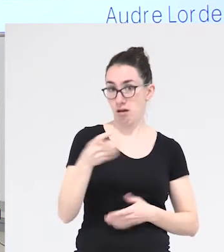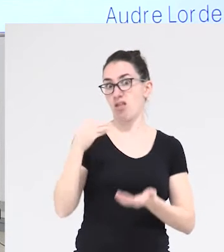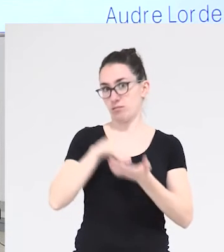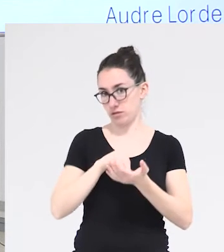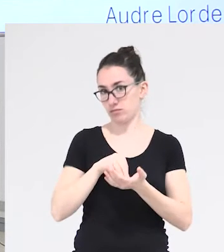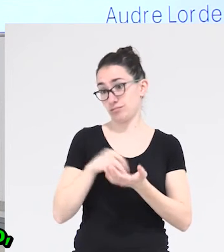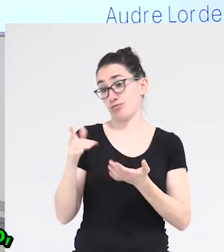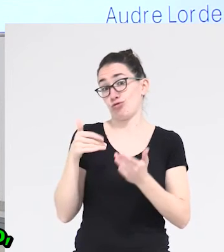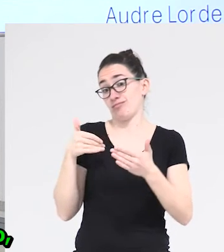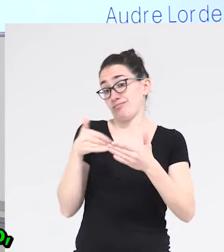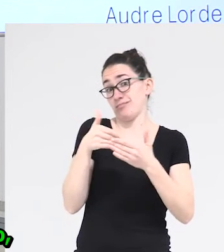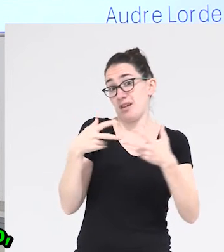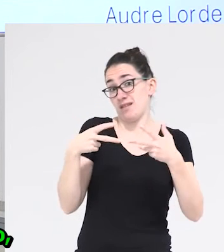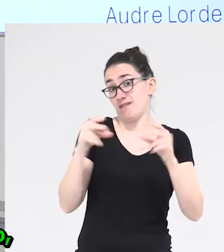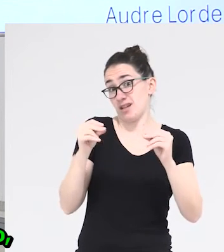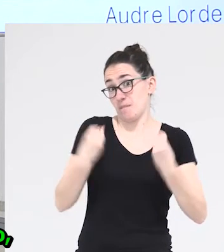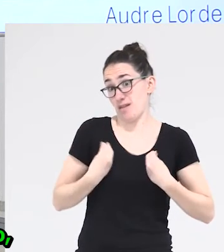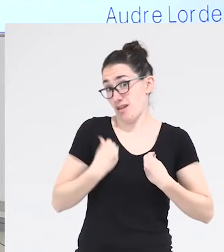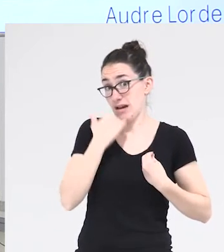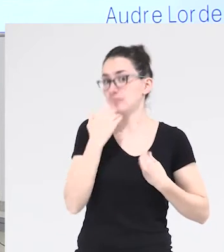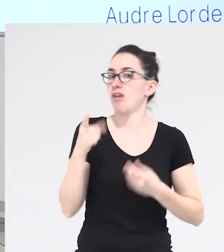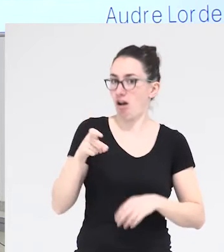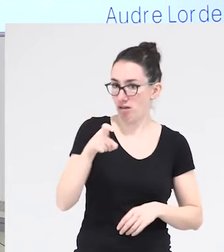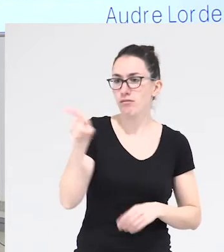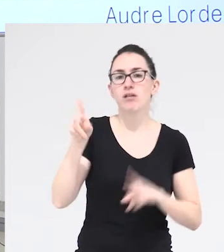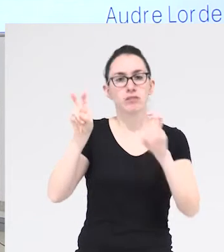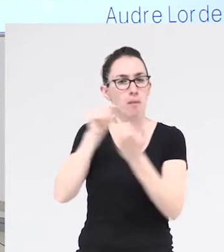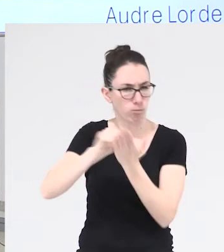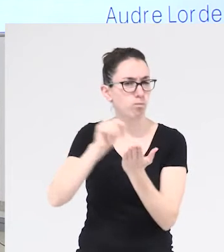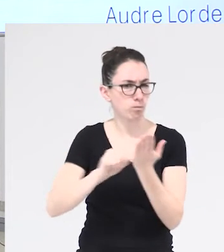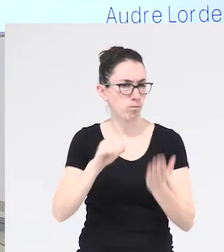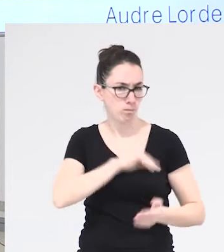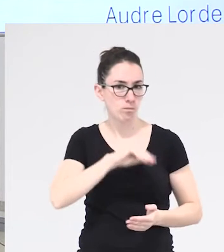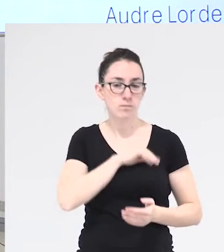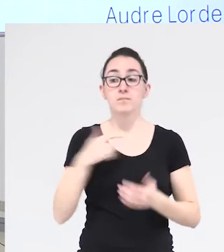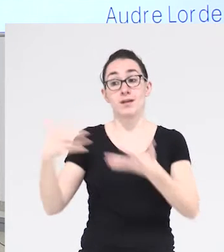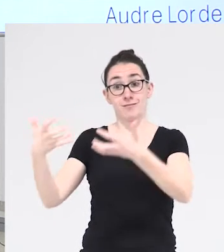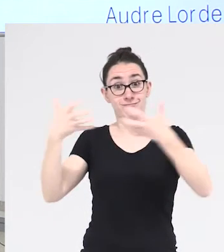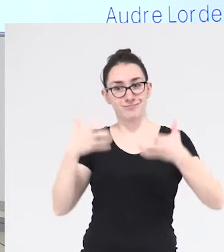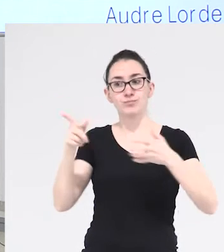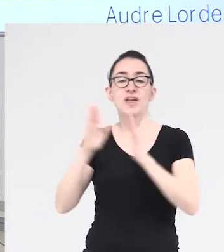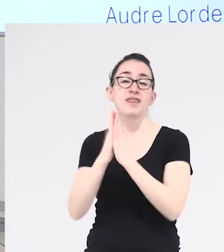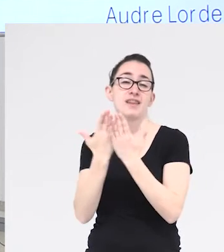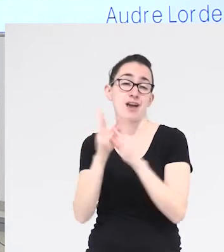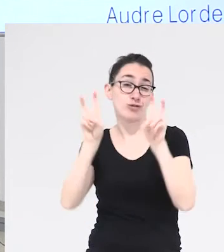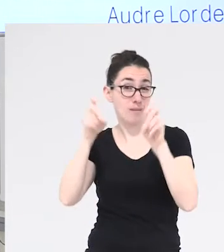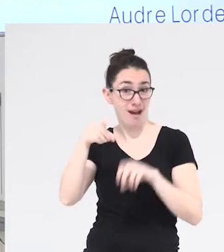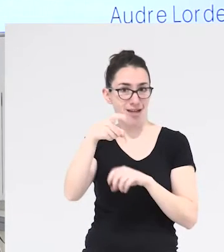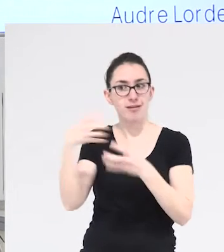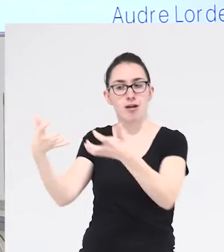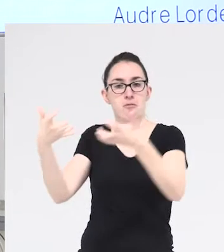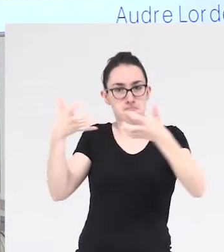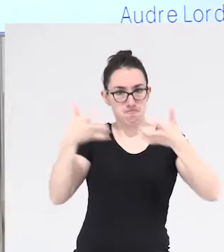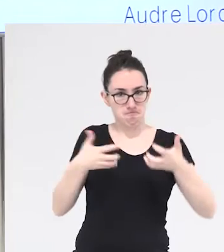hacia el final de su vida, y ella escribió bastante sobre esto, y esta cita que les traigo es de sus diarios del cáncer. Ella